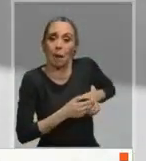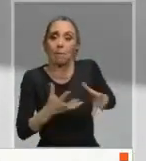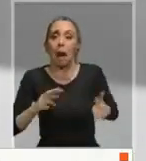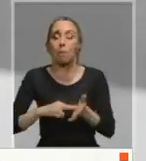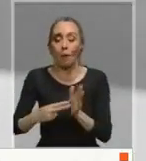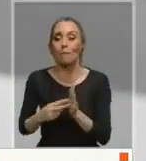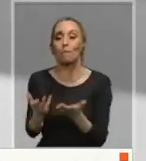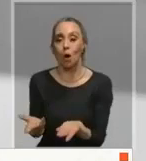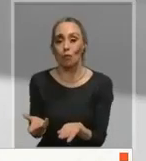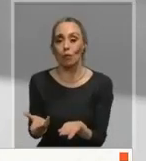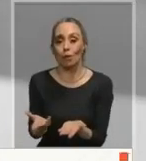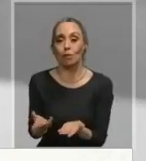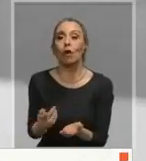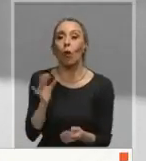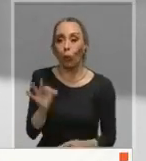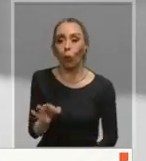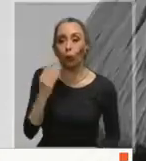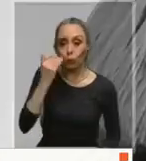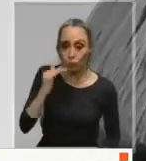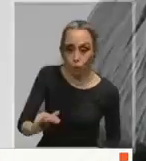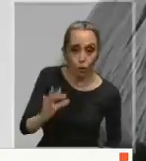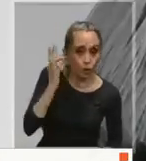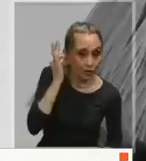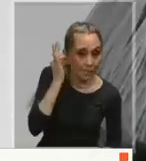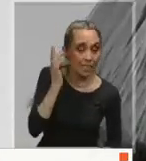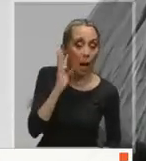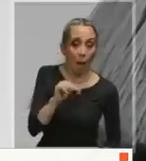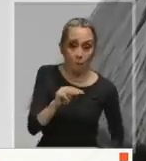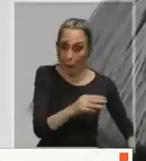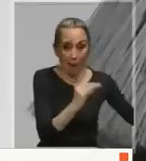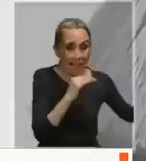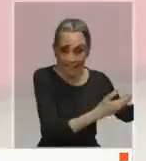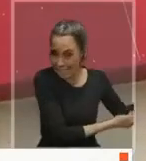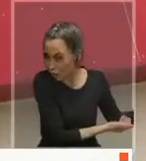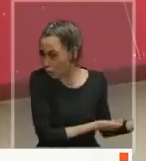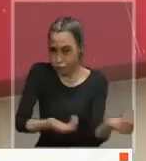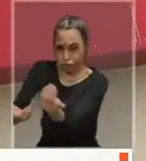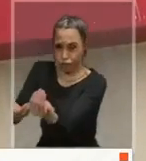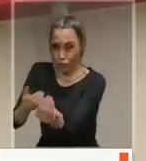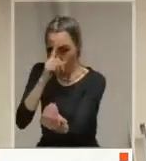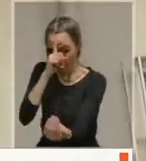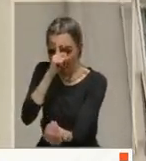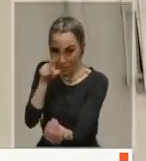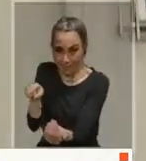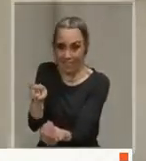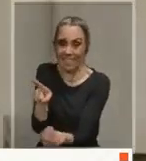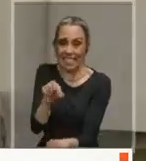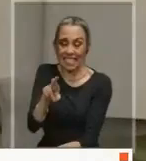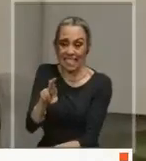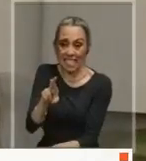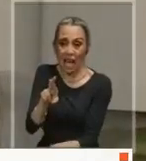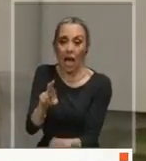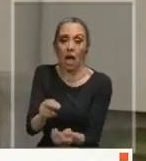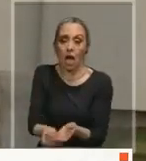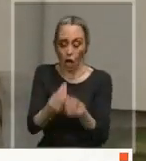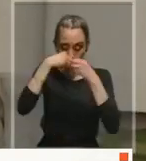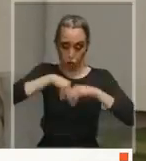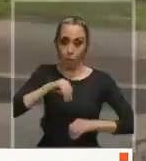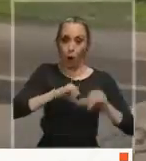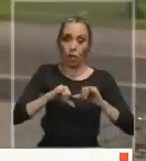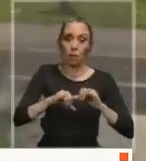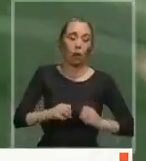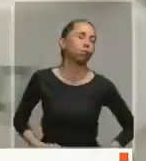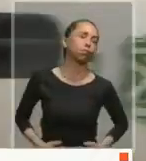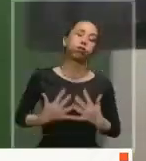problema. Y en este caso fue así, porque a pesar de que su madre la trasladó de inmediato al SAR, la reacción ante el químico fue violenta y